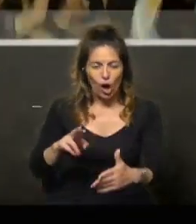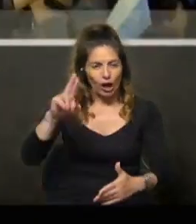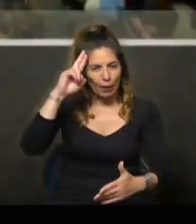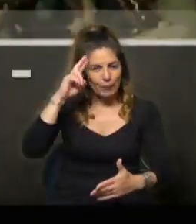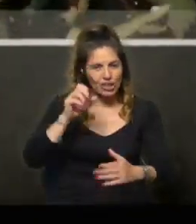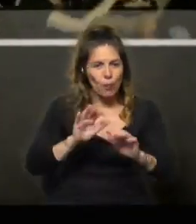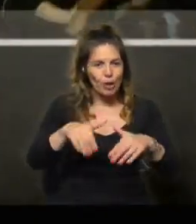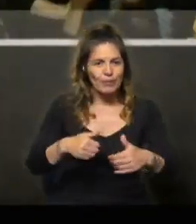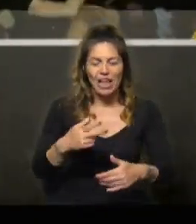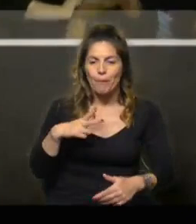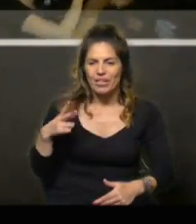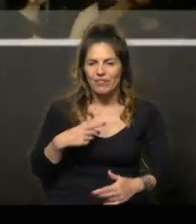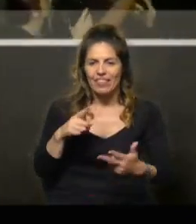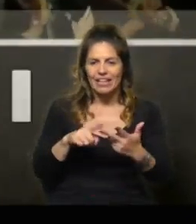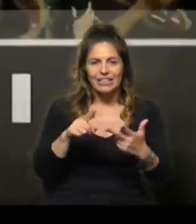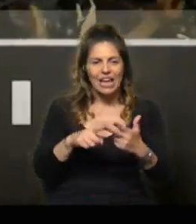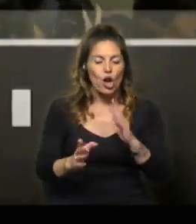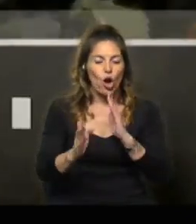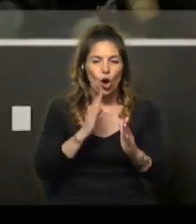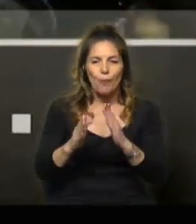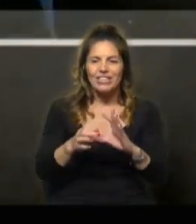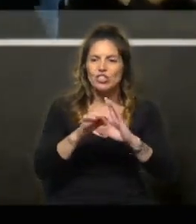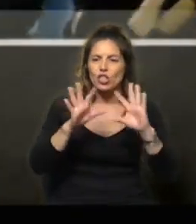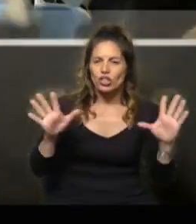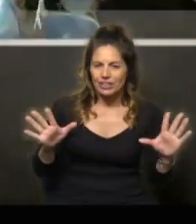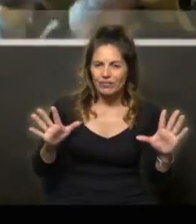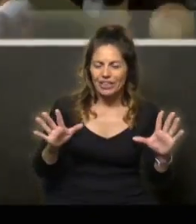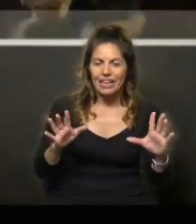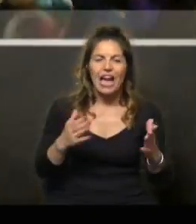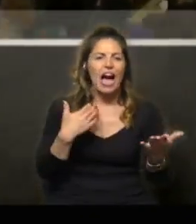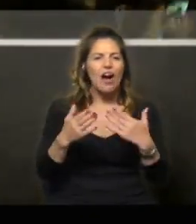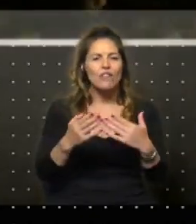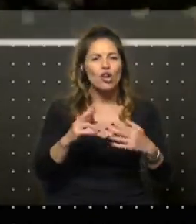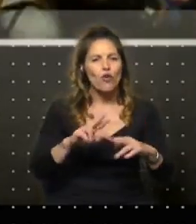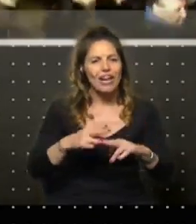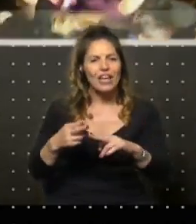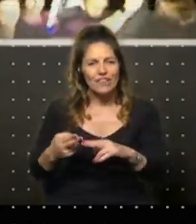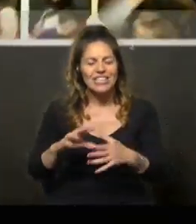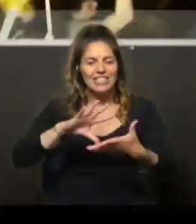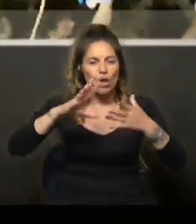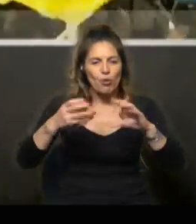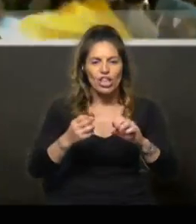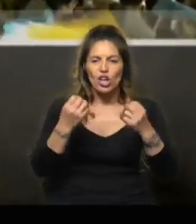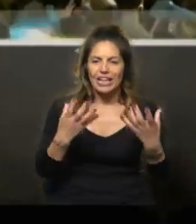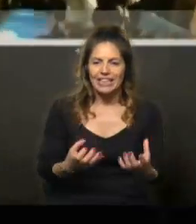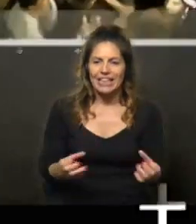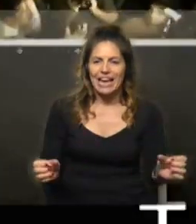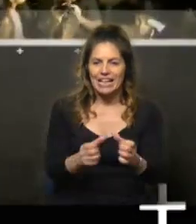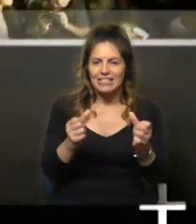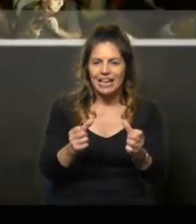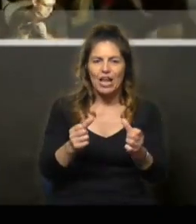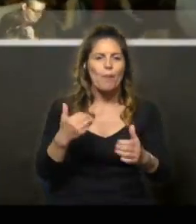por la propiedad privada y también el comercio libre bueno mencionó varias veces Este modelo que quieren implementar para